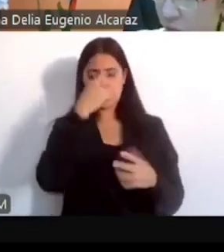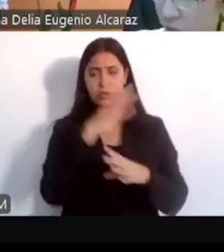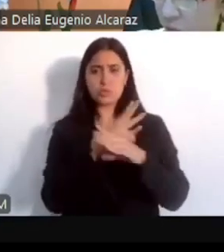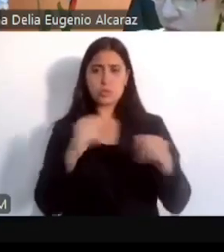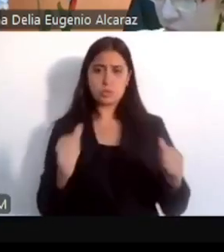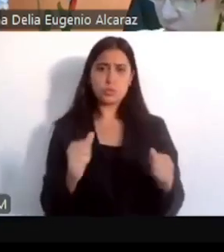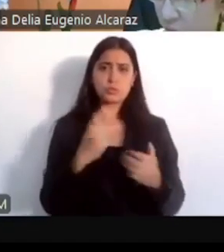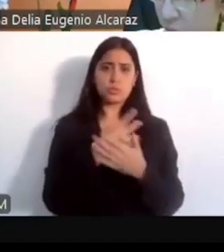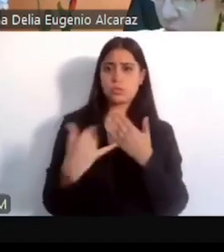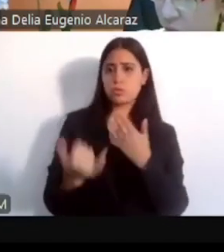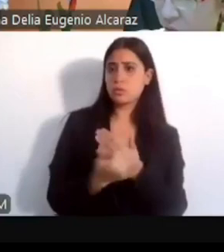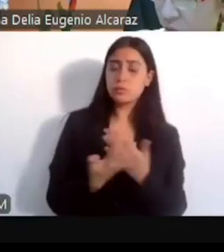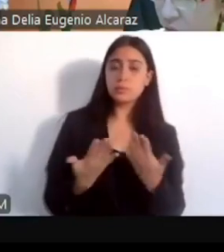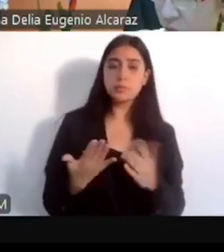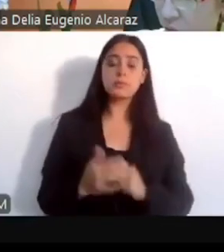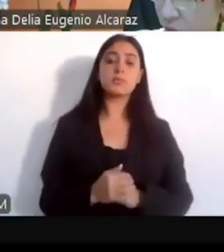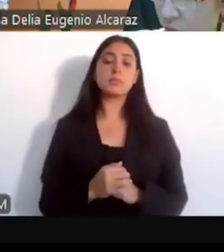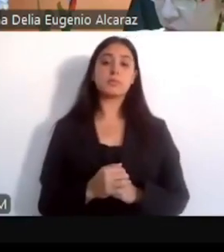del